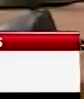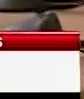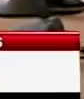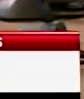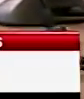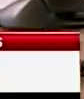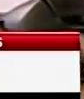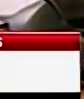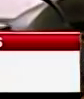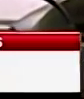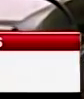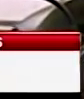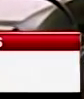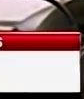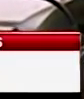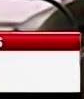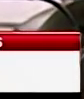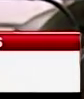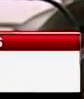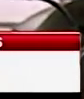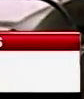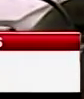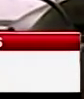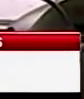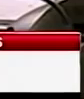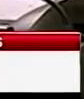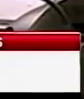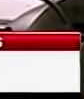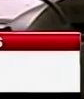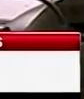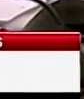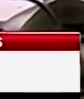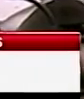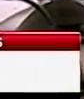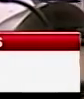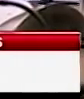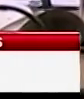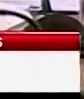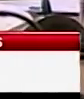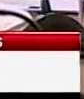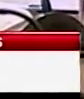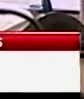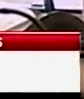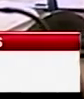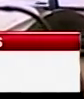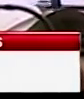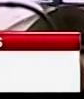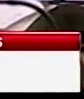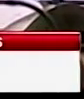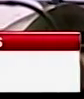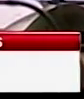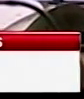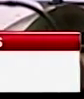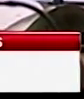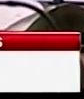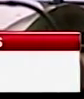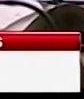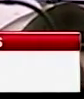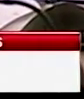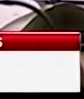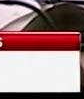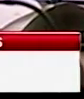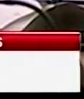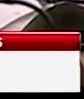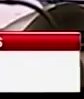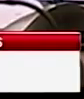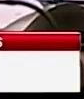insistir, cosa que hemos pedido, y coincido ahí con el congresista Velázquez, que es que en la figura de si ya